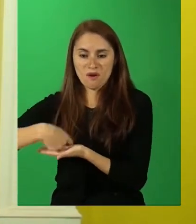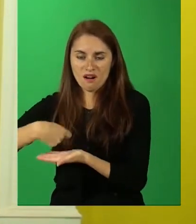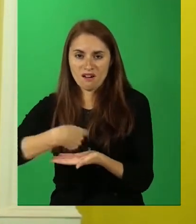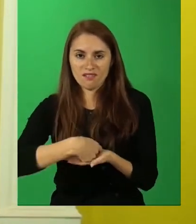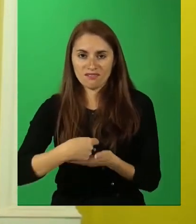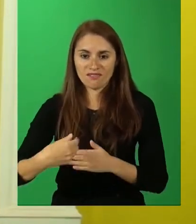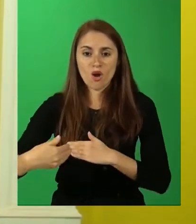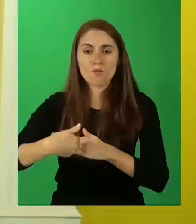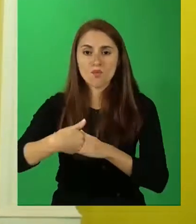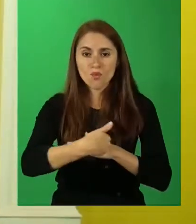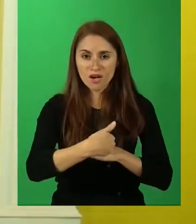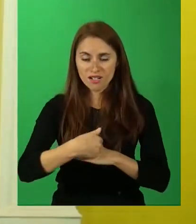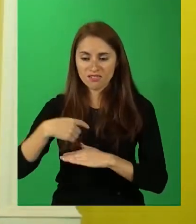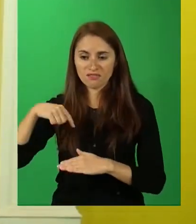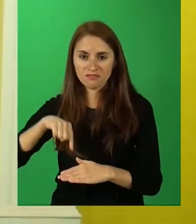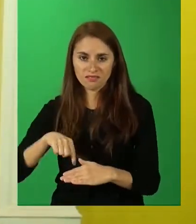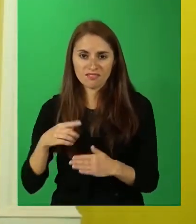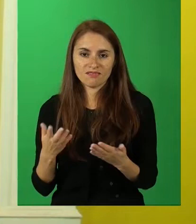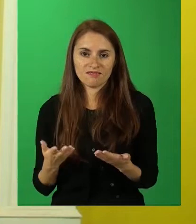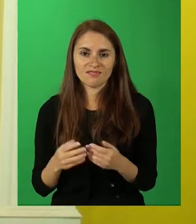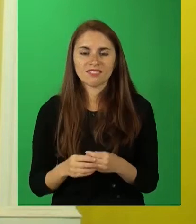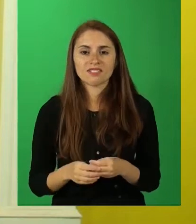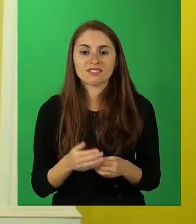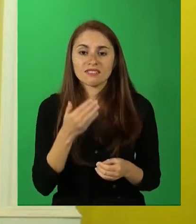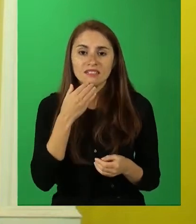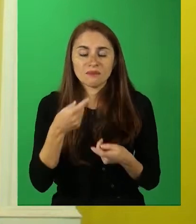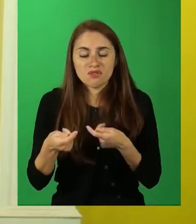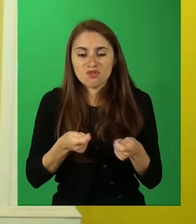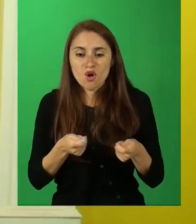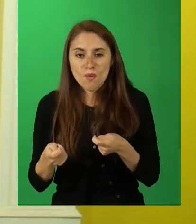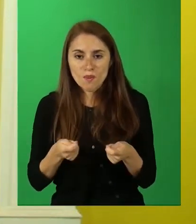puertos y además el comercio estaba